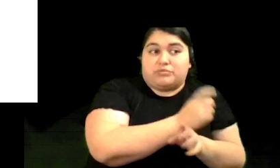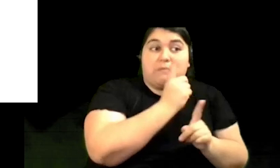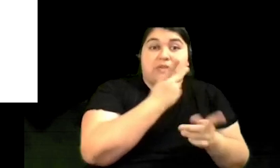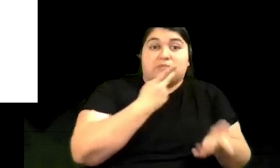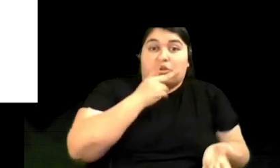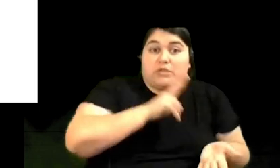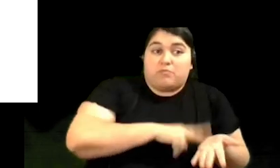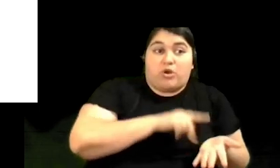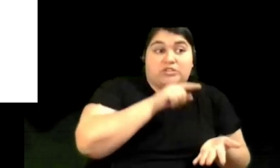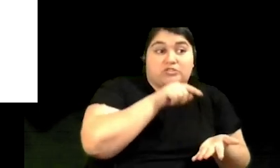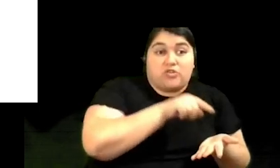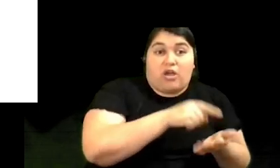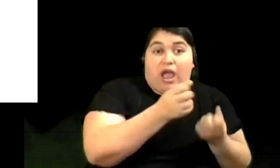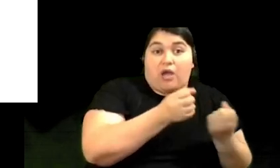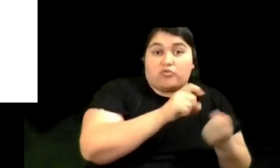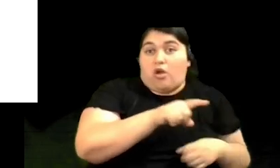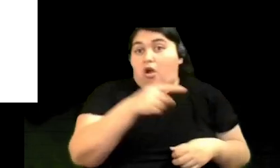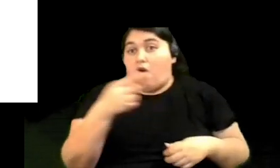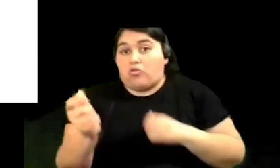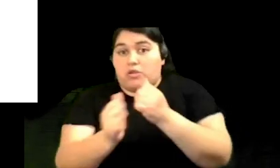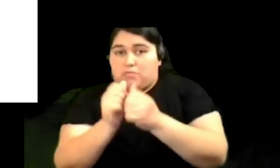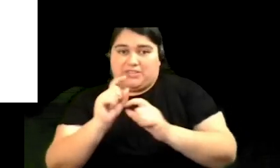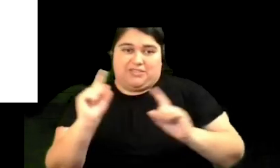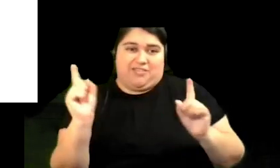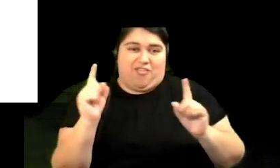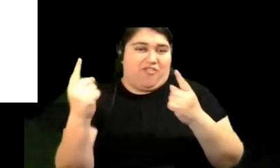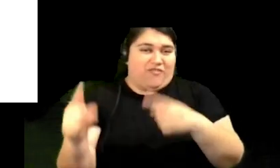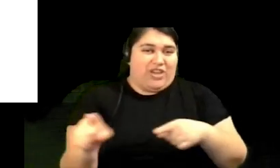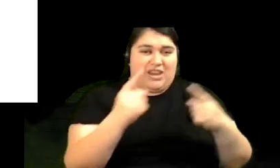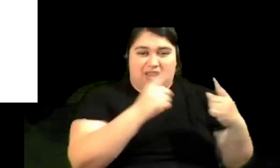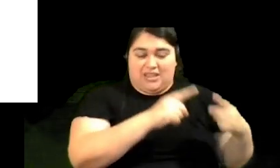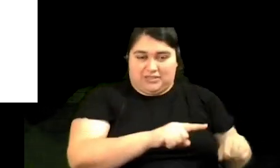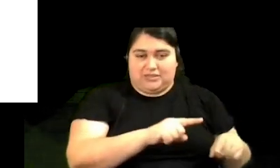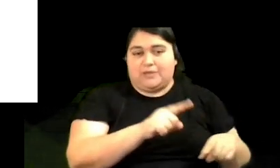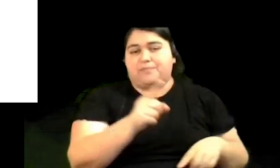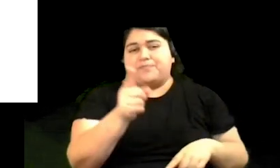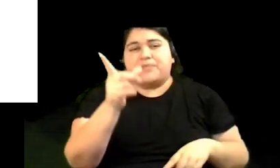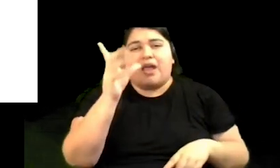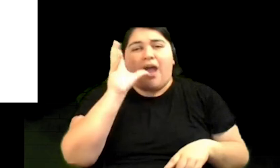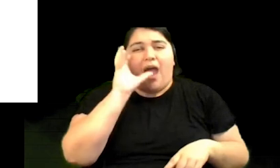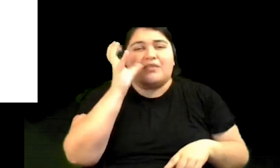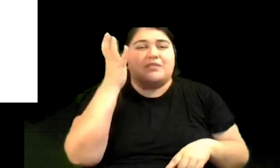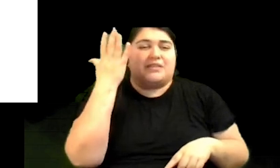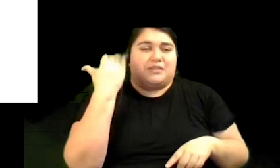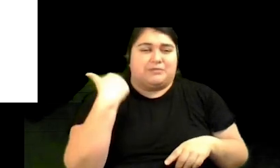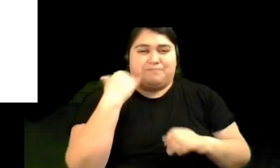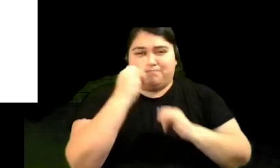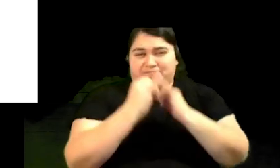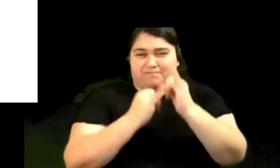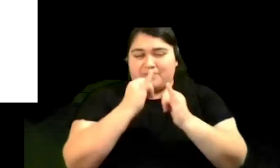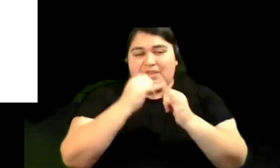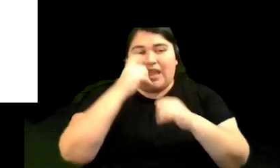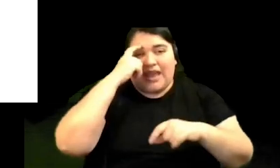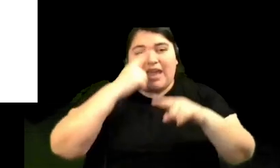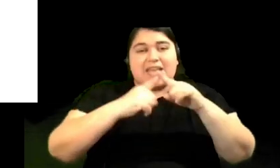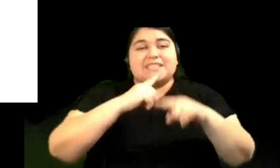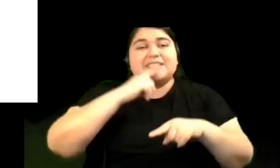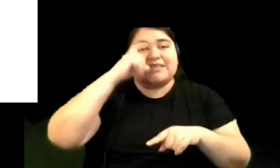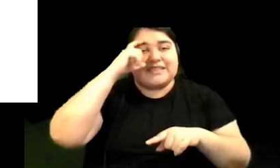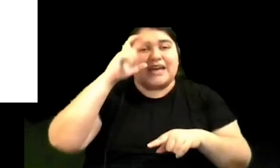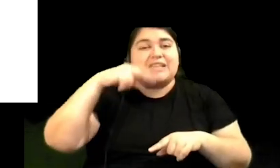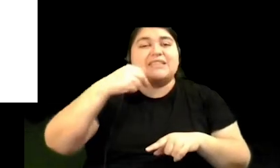porque las externalidades, un aspecto muy importante, ¿se acuerdan? Yo había hablado de las externalidades, que son esos efectos económicos. Bueno,